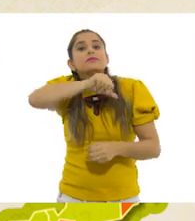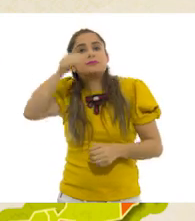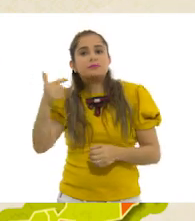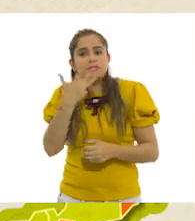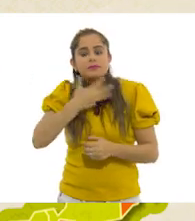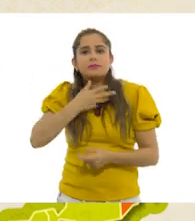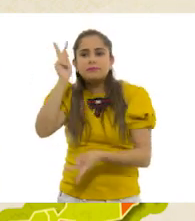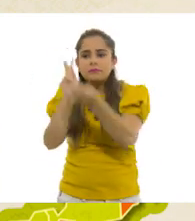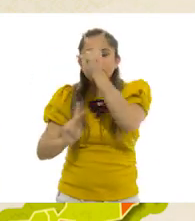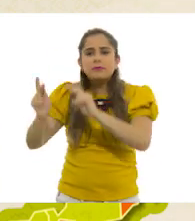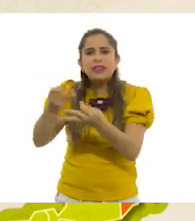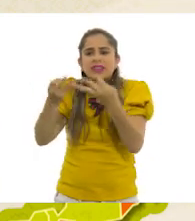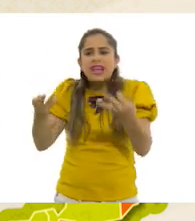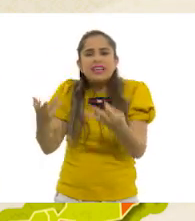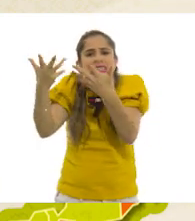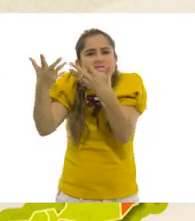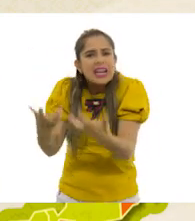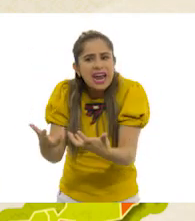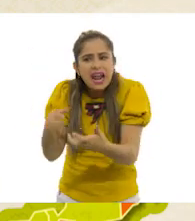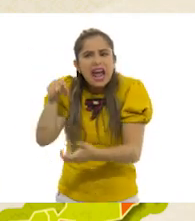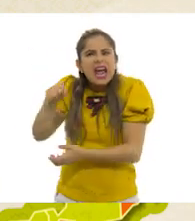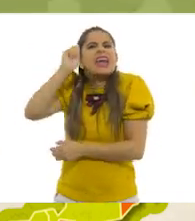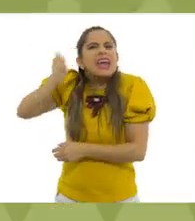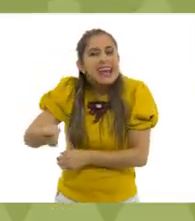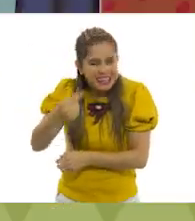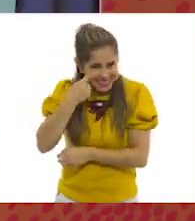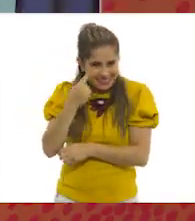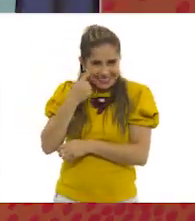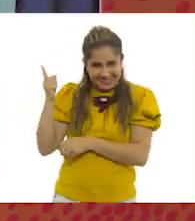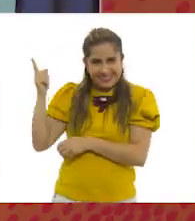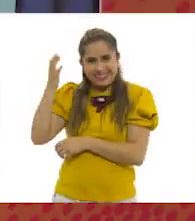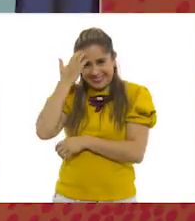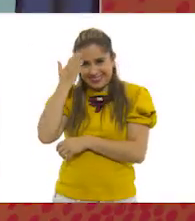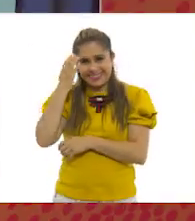desértica. Conozcamos más acerca de ella.